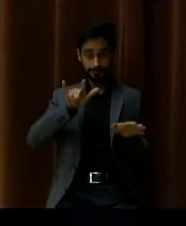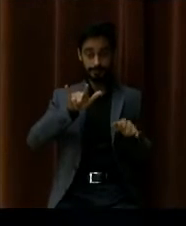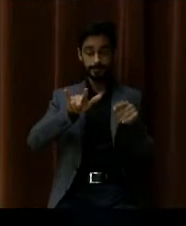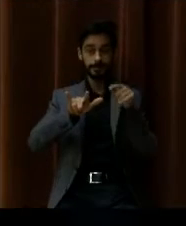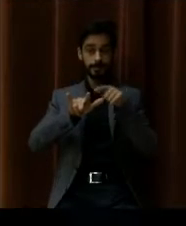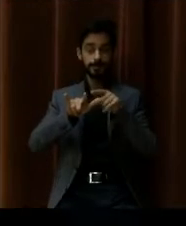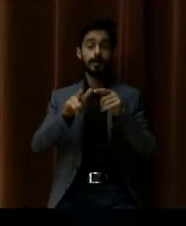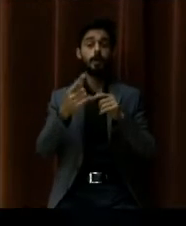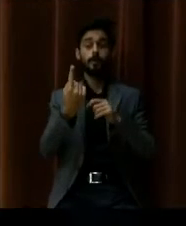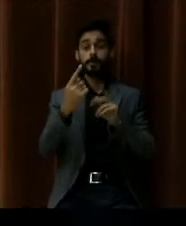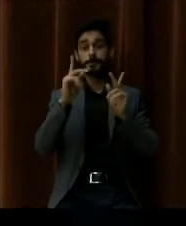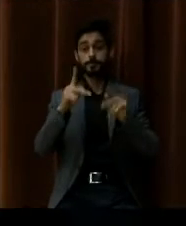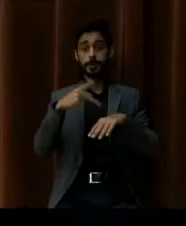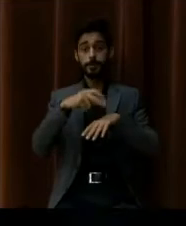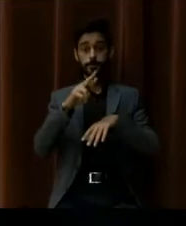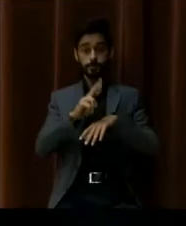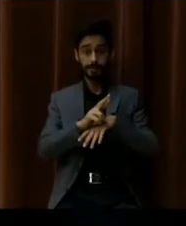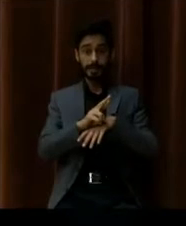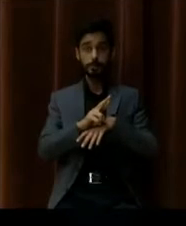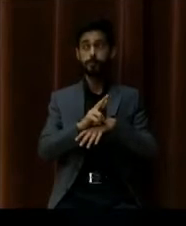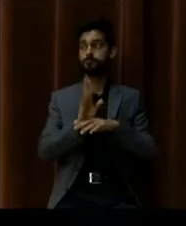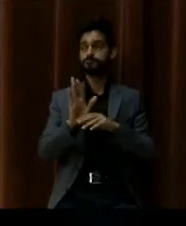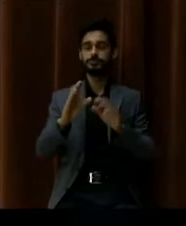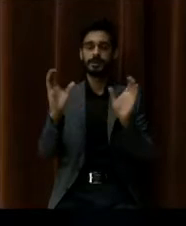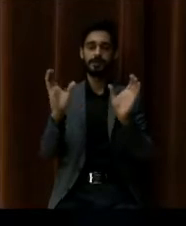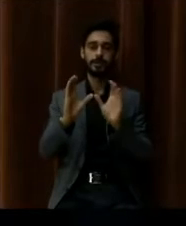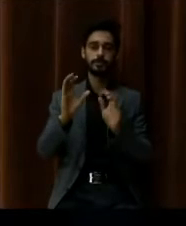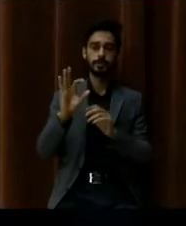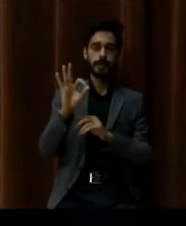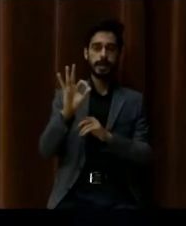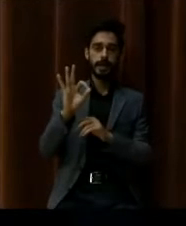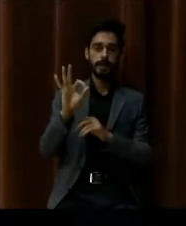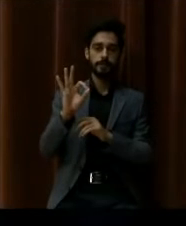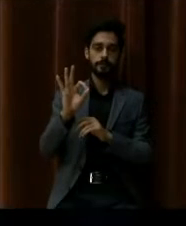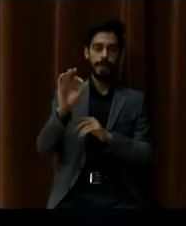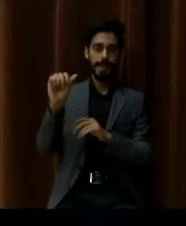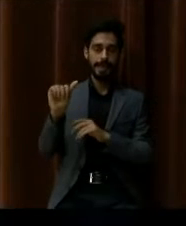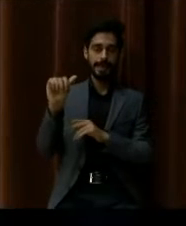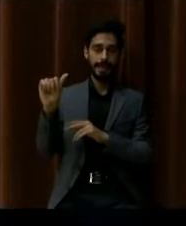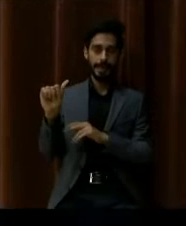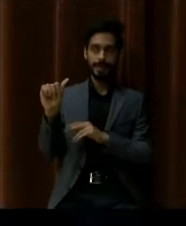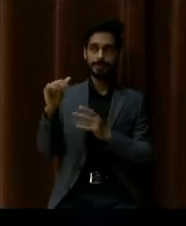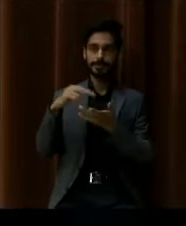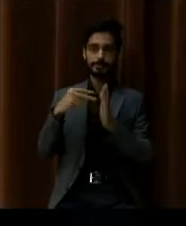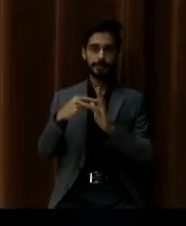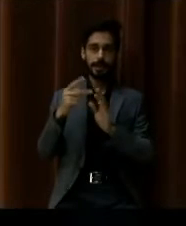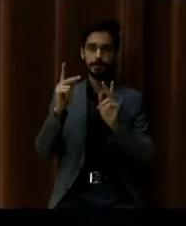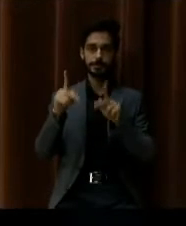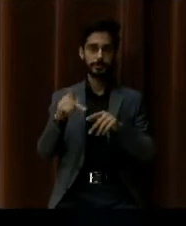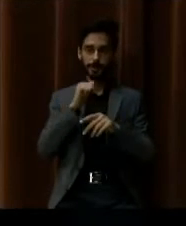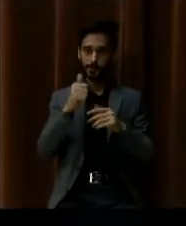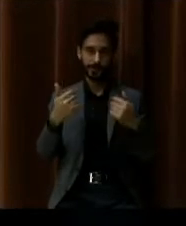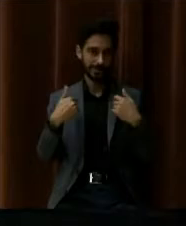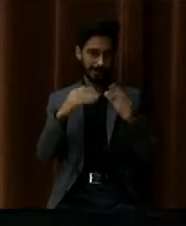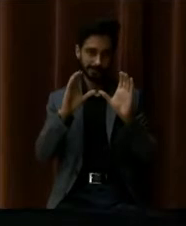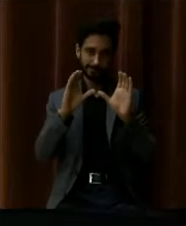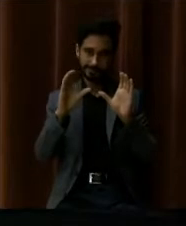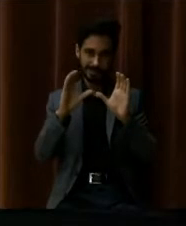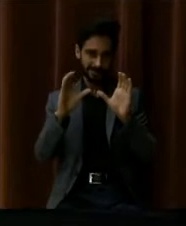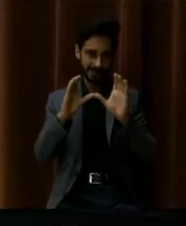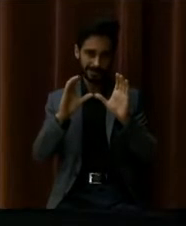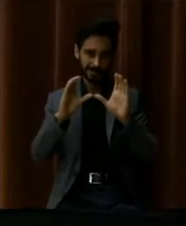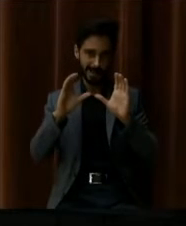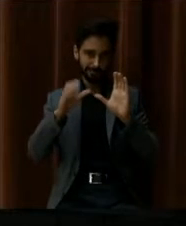certificación de la fe gay y hay que mandar esa hélice fuera de puerto rico que ahora mismo lo que tenemos es esa